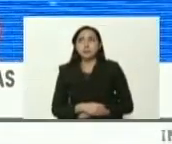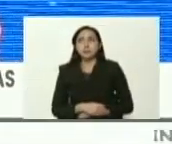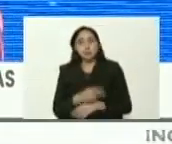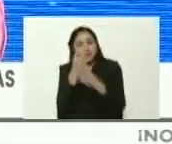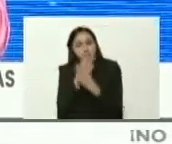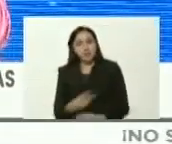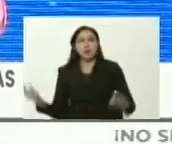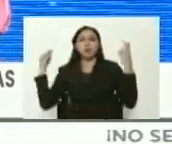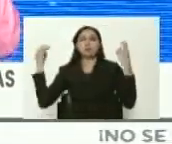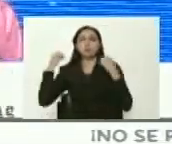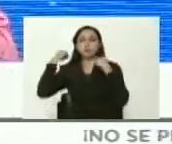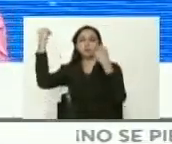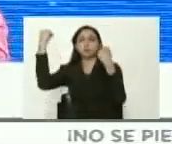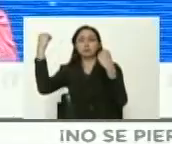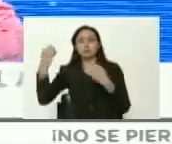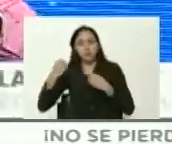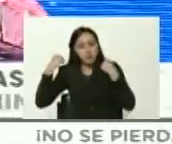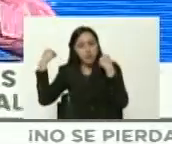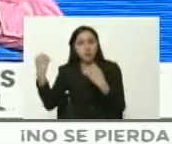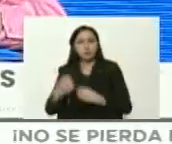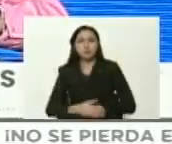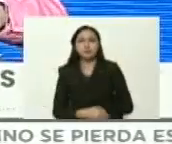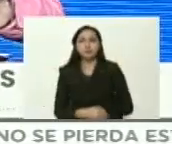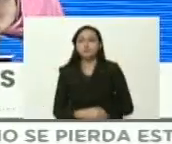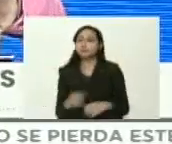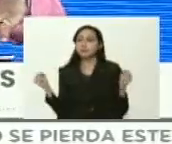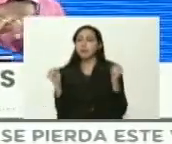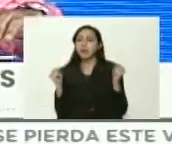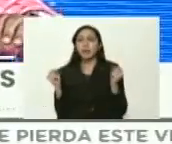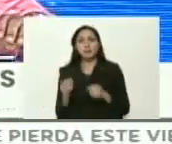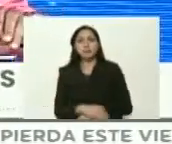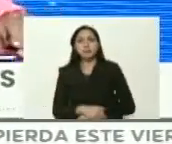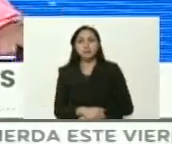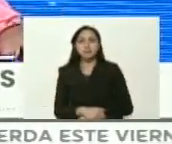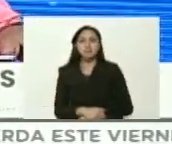Venceremos, venceremos, venceremos. Mérida.